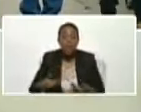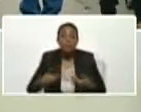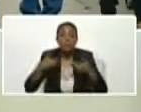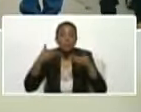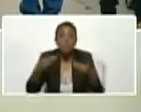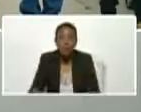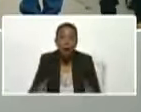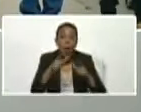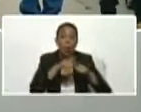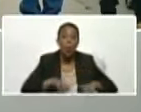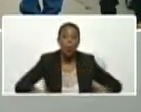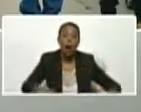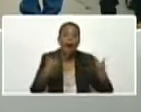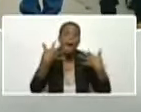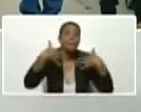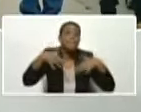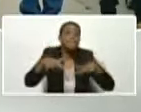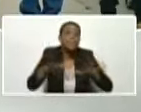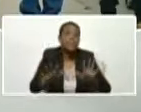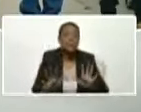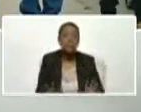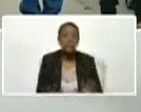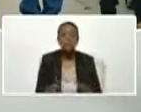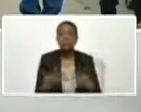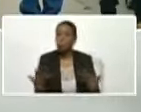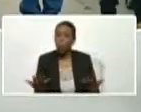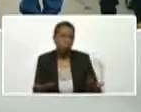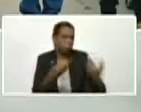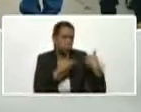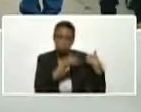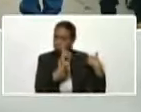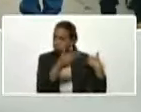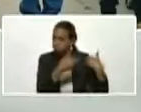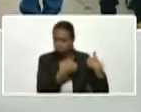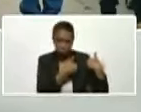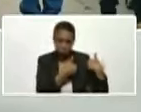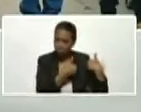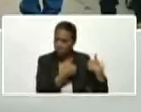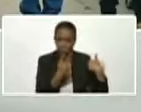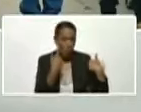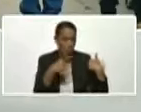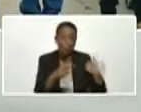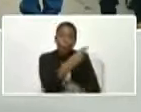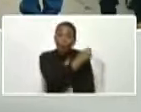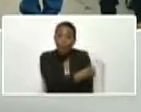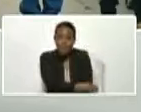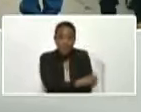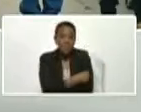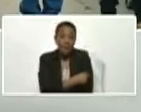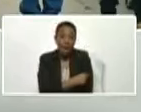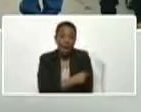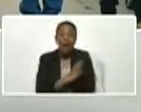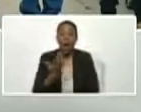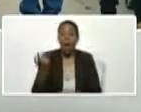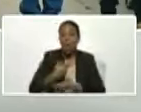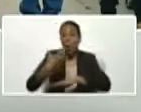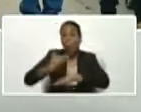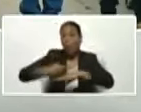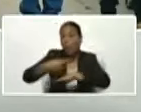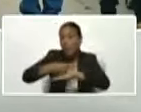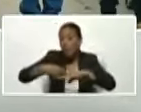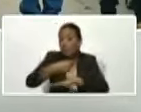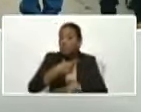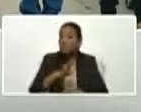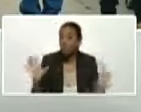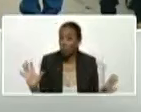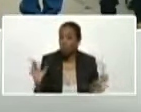entregar a pesar que no me tocaba a m porque el hospital de cabima es de la gobernación Dios